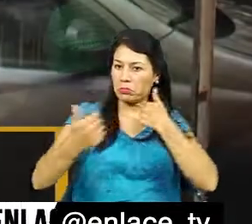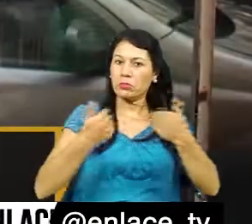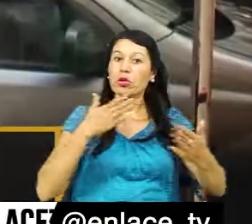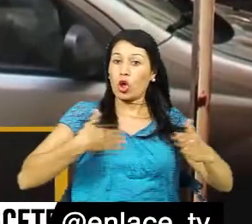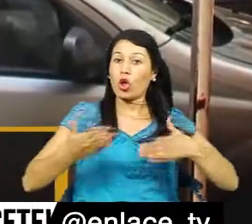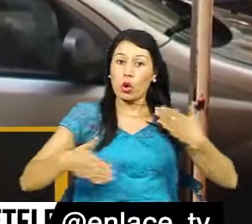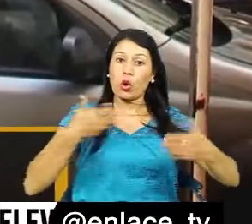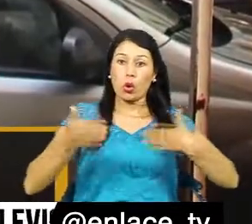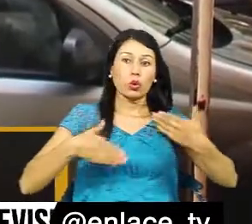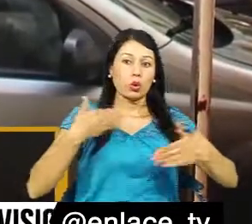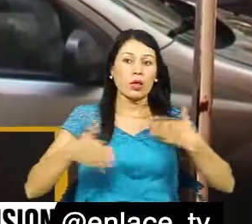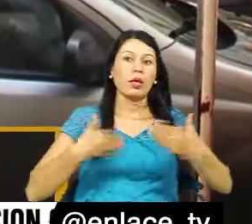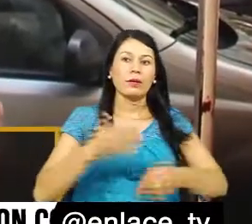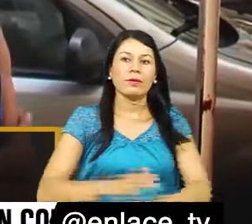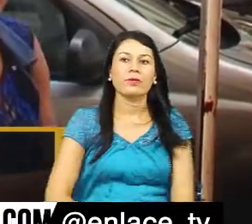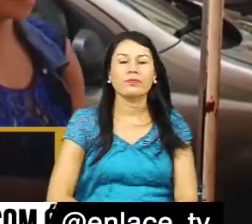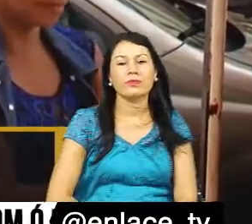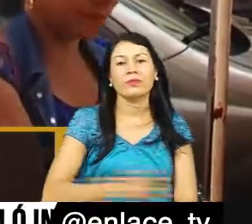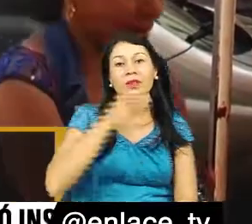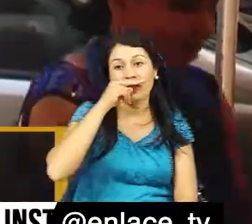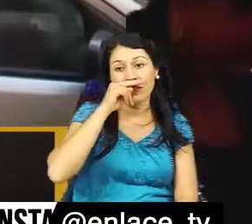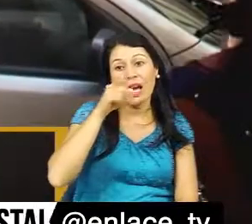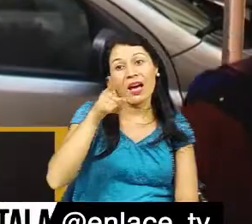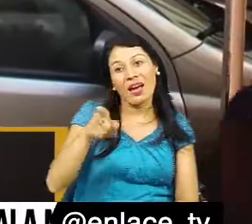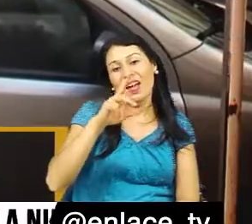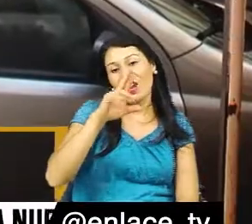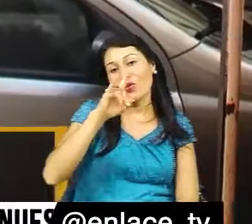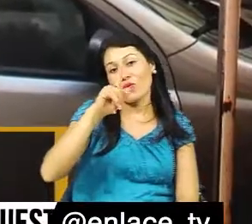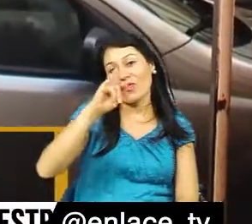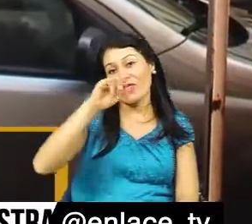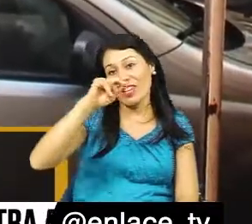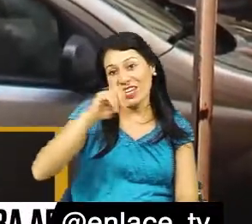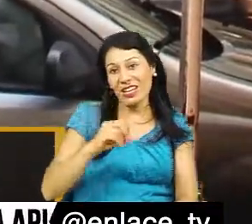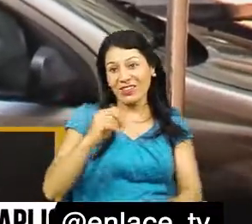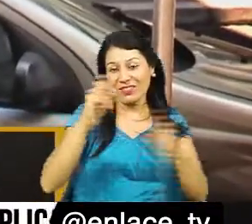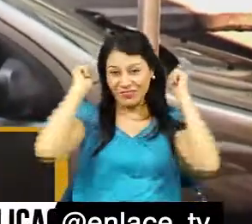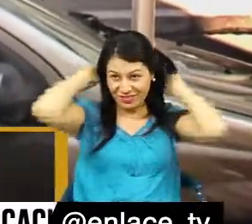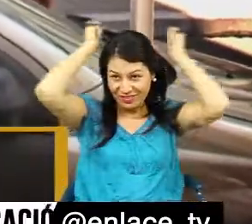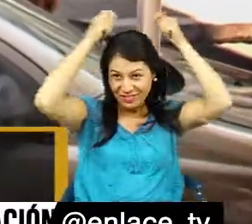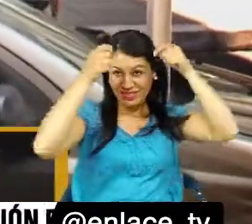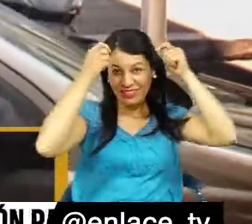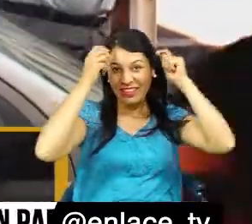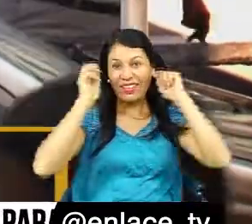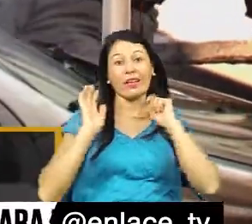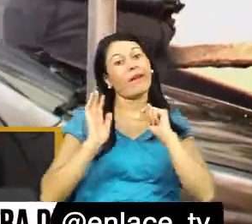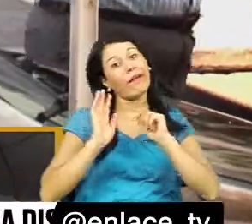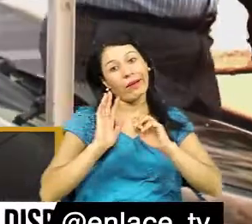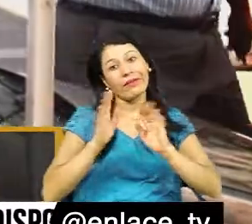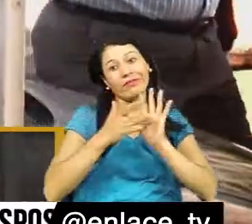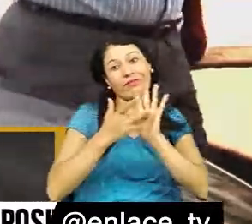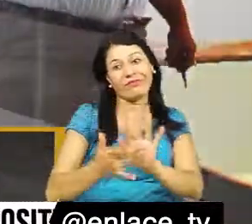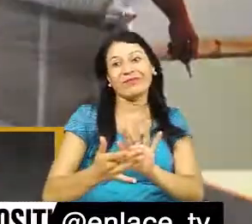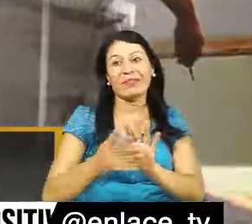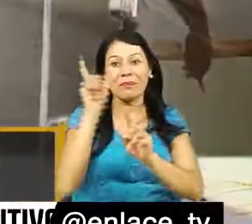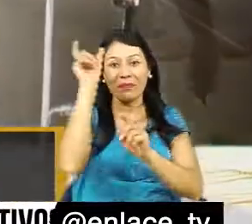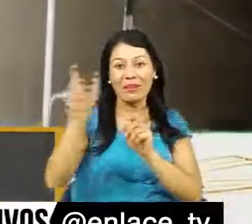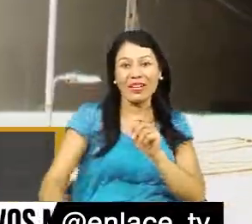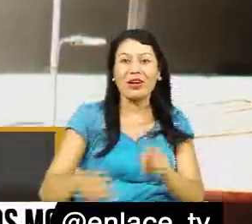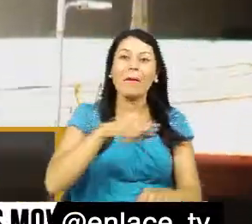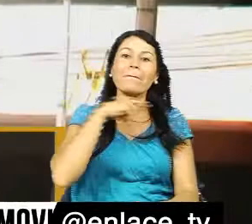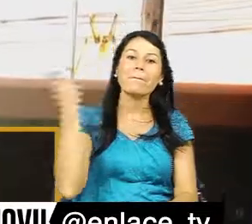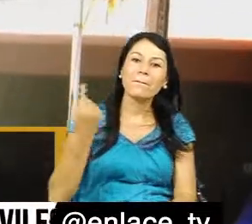contentos. Rufino, por supuesto, también tuvo su espacio, un ciudadano se confió de él y salió perdiendo. Si quieres saber qué pasó con el ciudadano